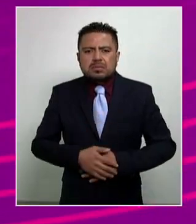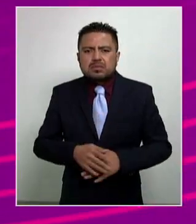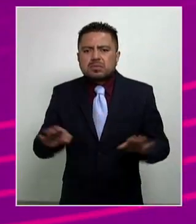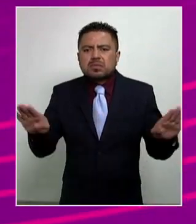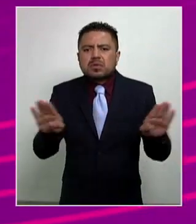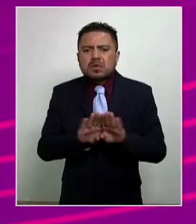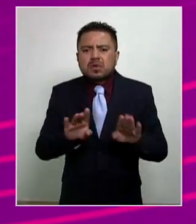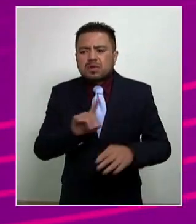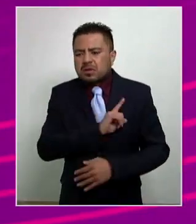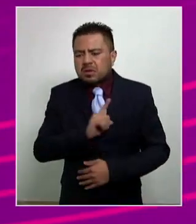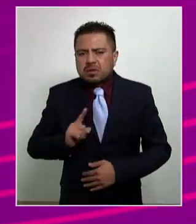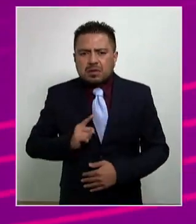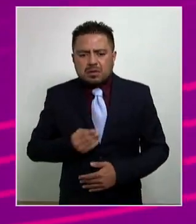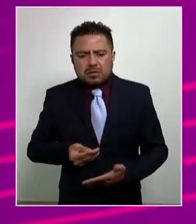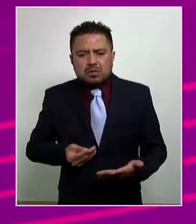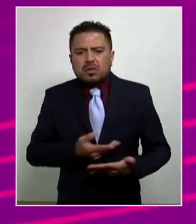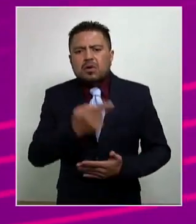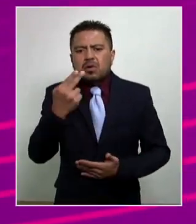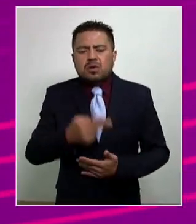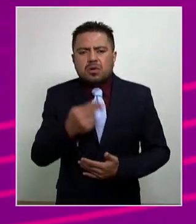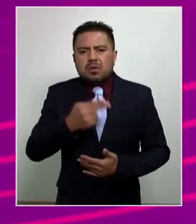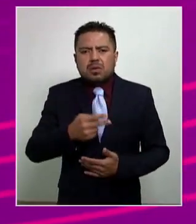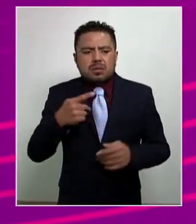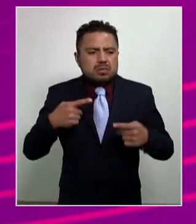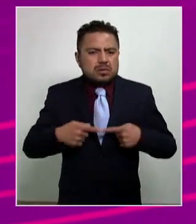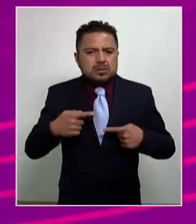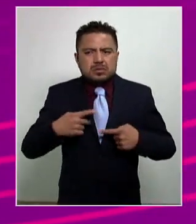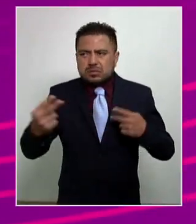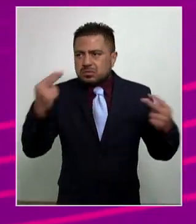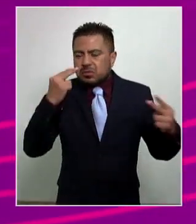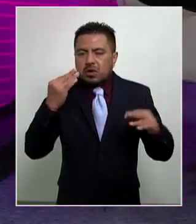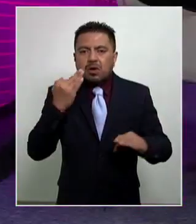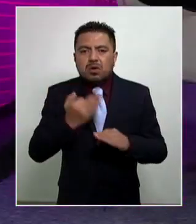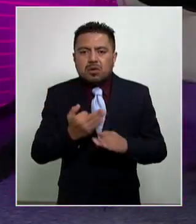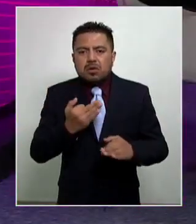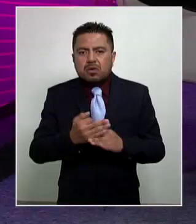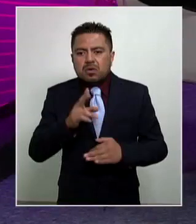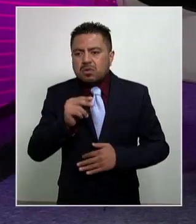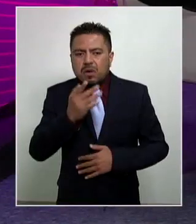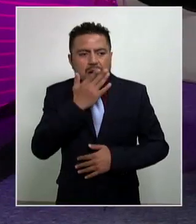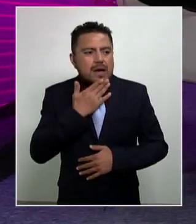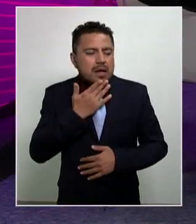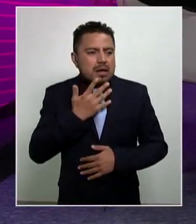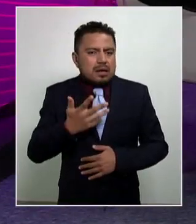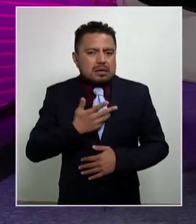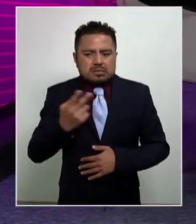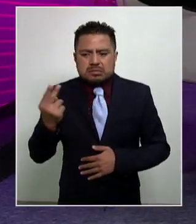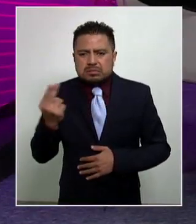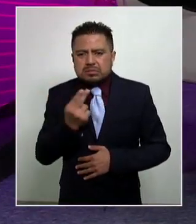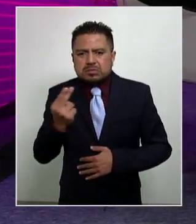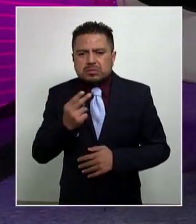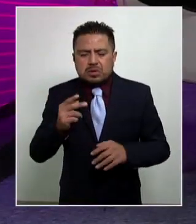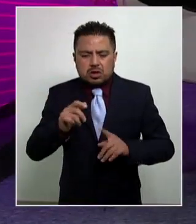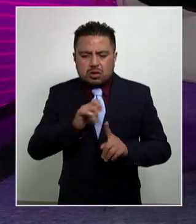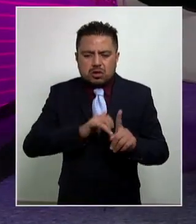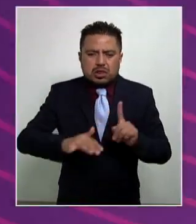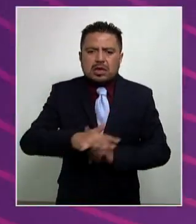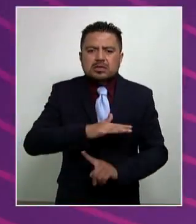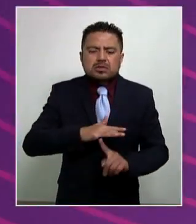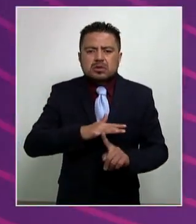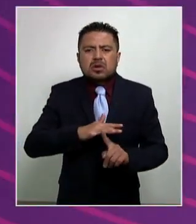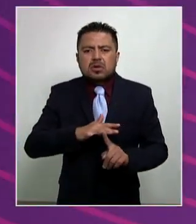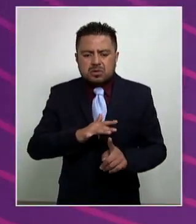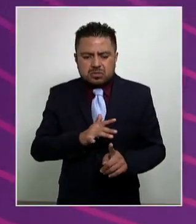¿cómo debe nombrar una persona que nos está mirando el día de hoy, que no había tenido necesariamente contexto de